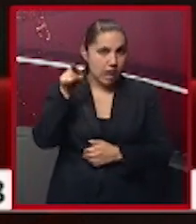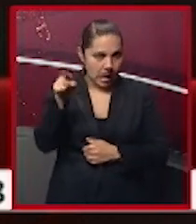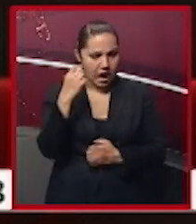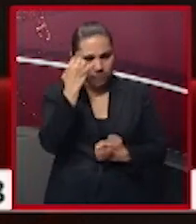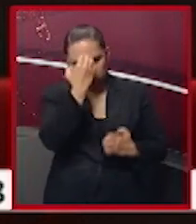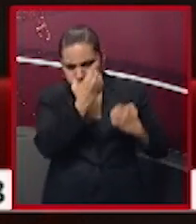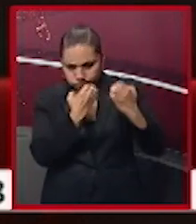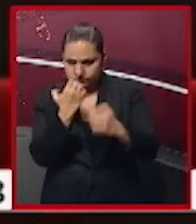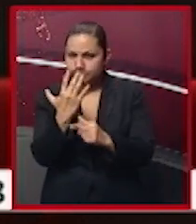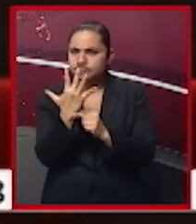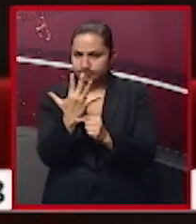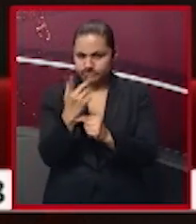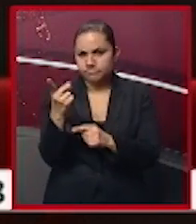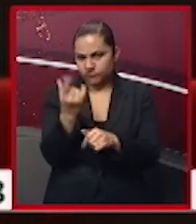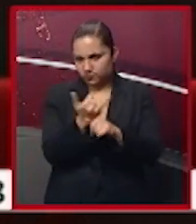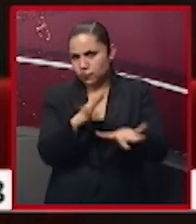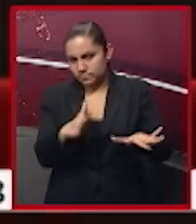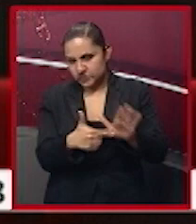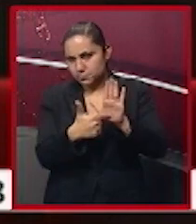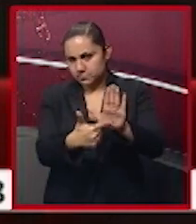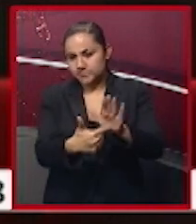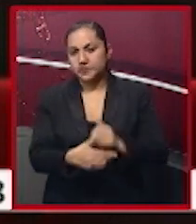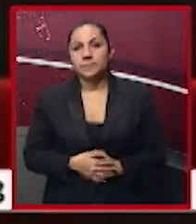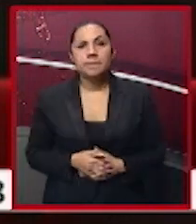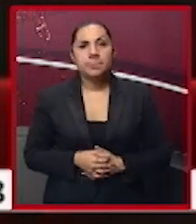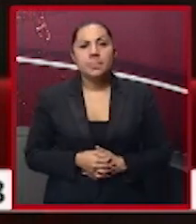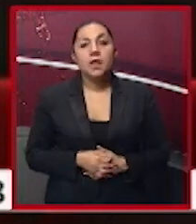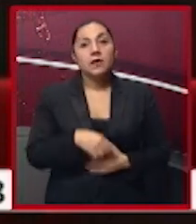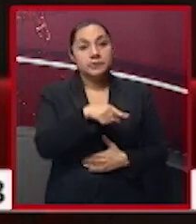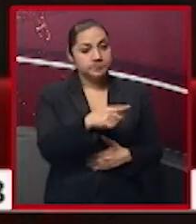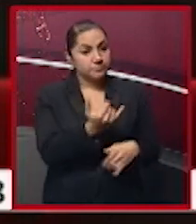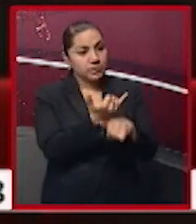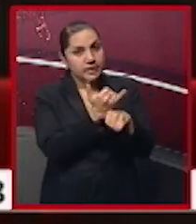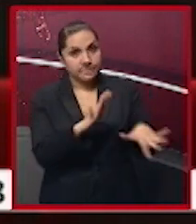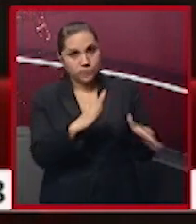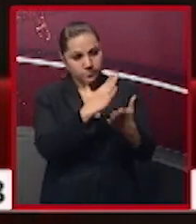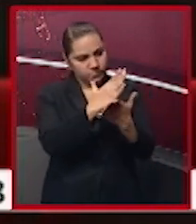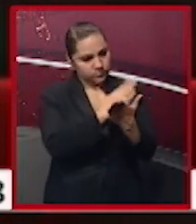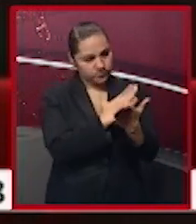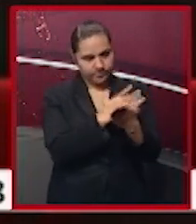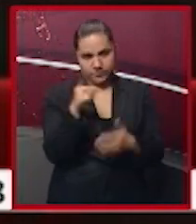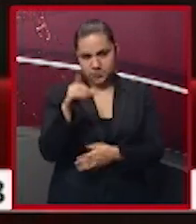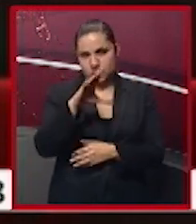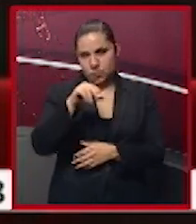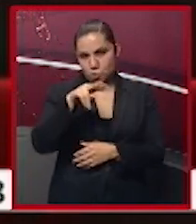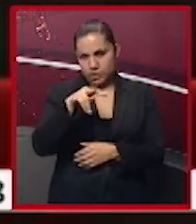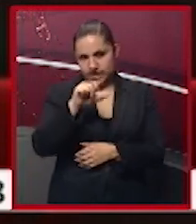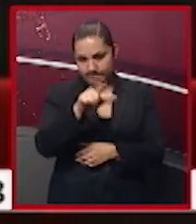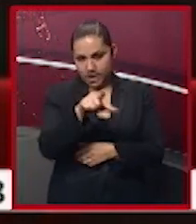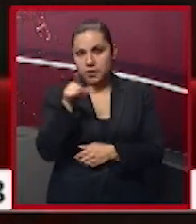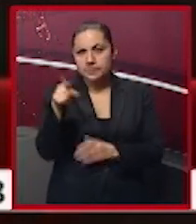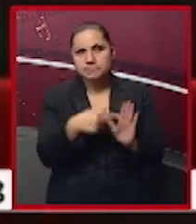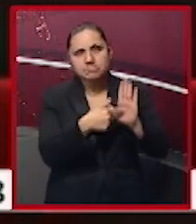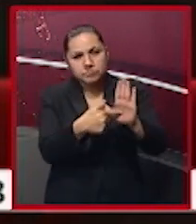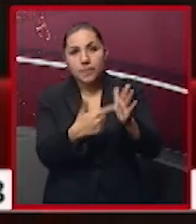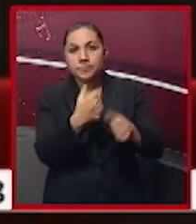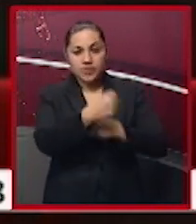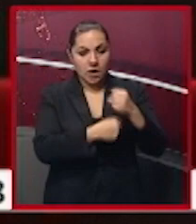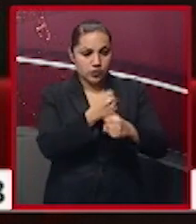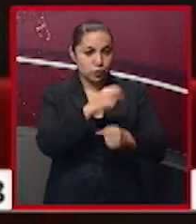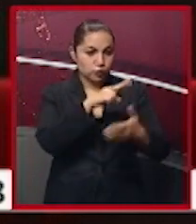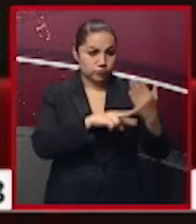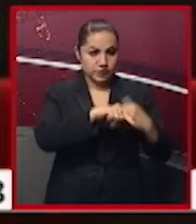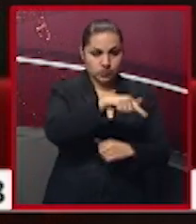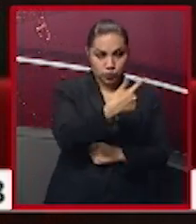Desarrollo Social, el Coneval. De acuerdo con datos de este Consejo, entre 2012 y